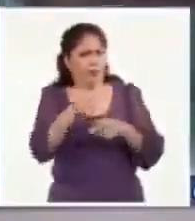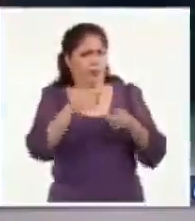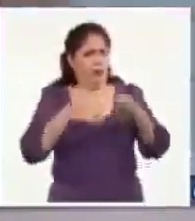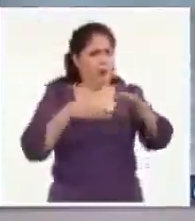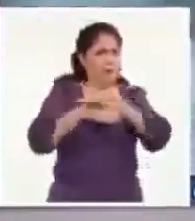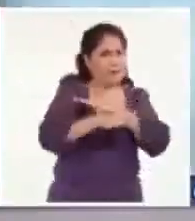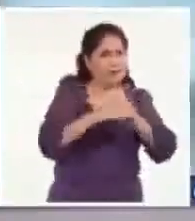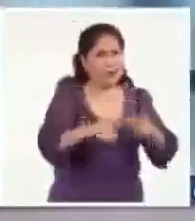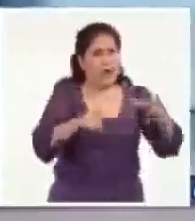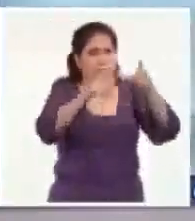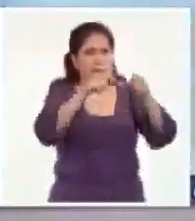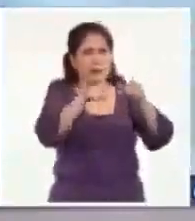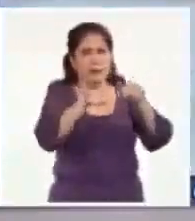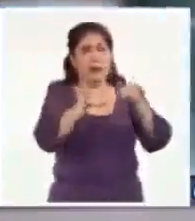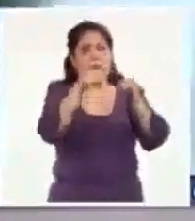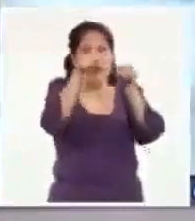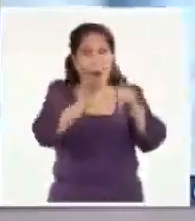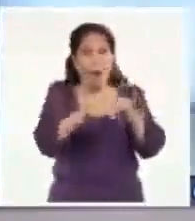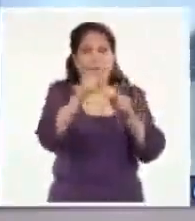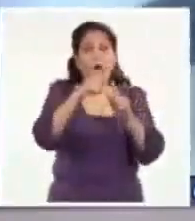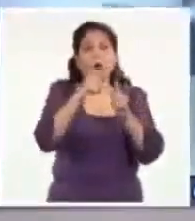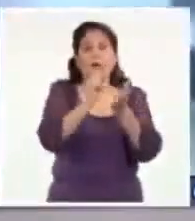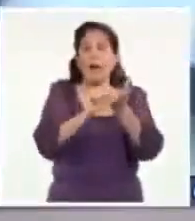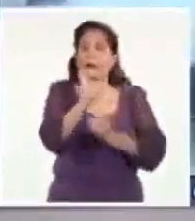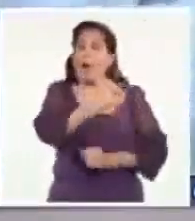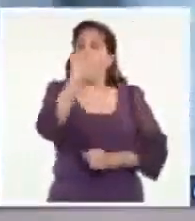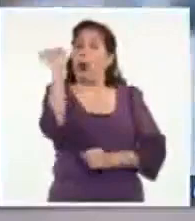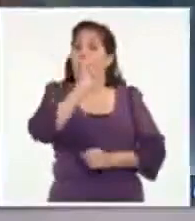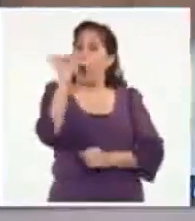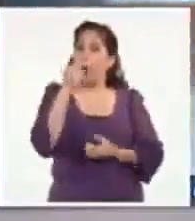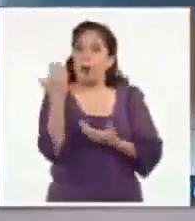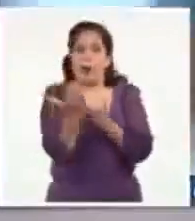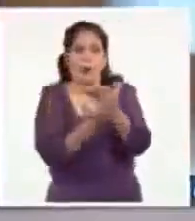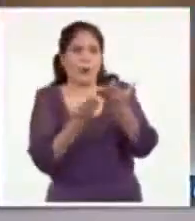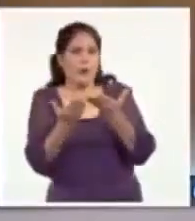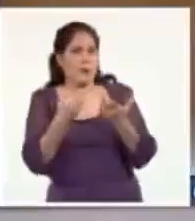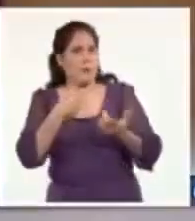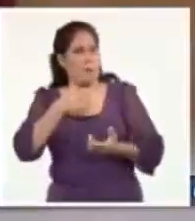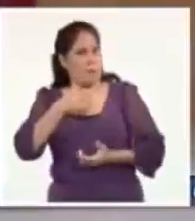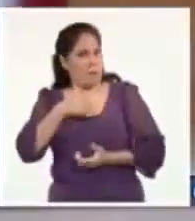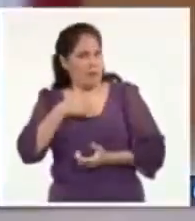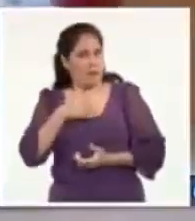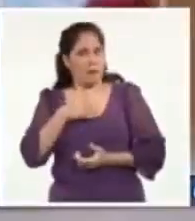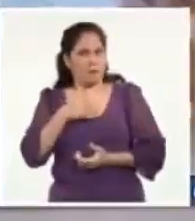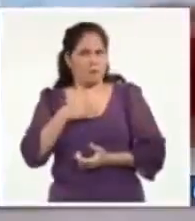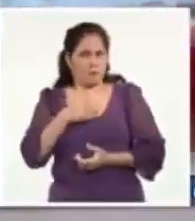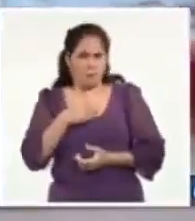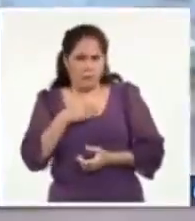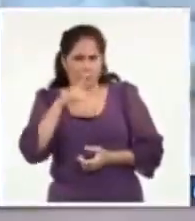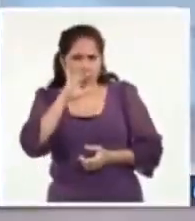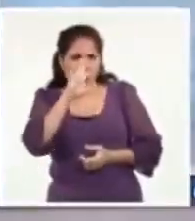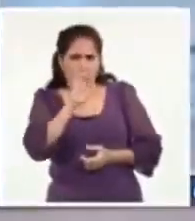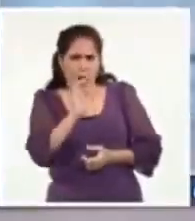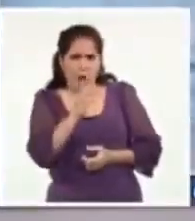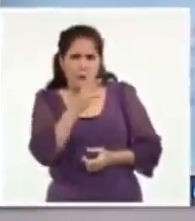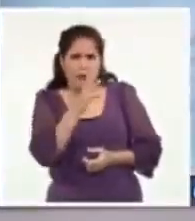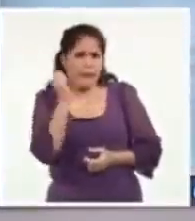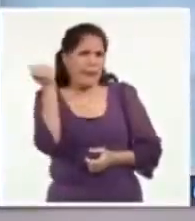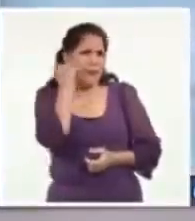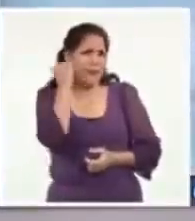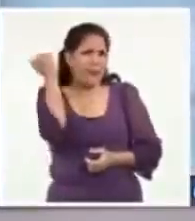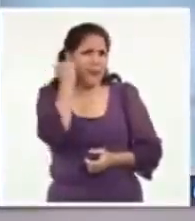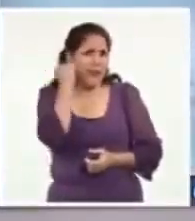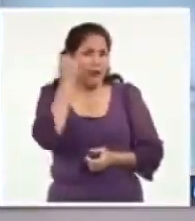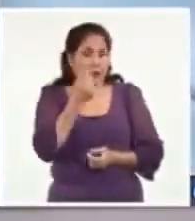porque hoy solo ha tuiteado de lo exitosa de su gestión y como si eso no fuera suficientemente descarado habla de inversiones